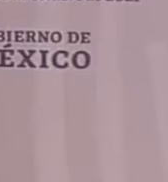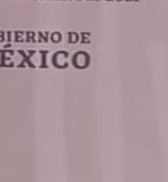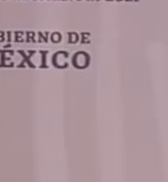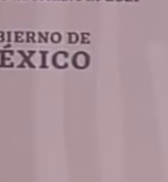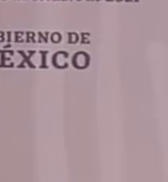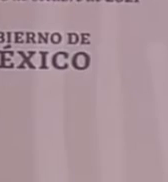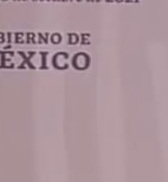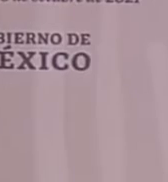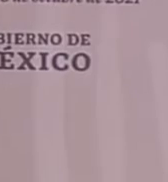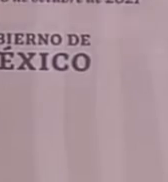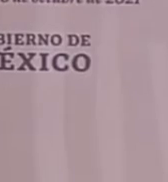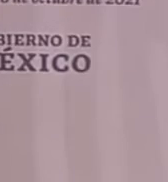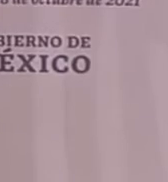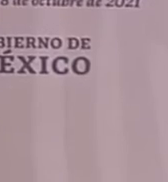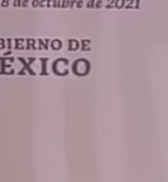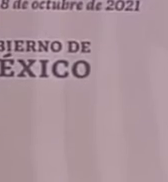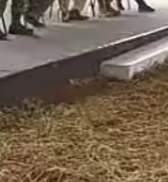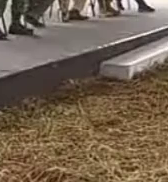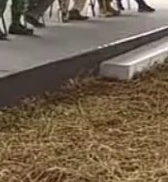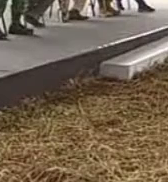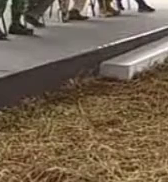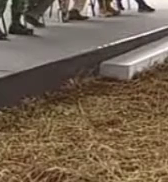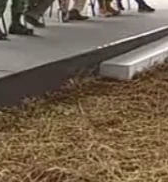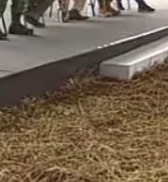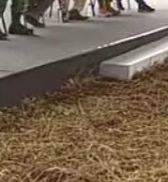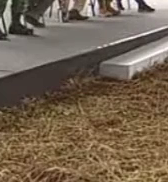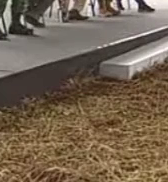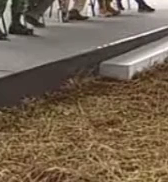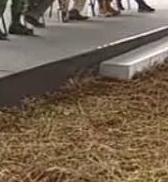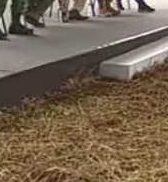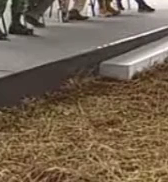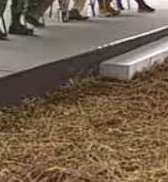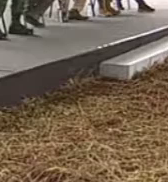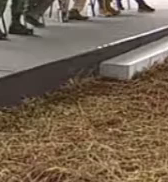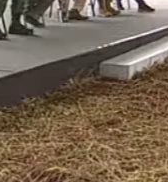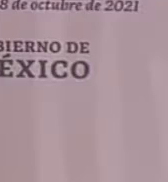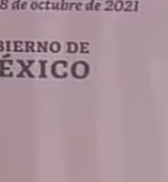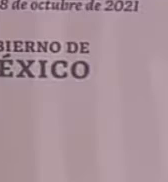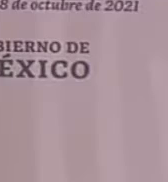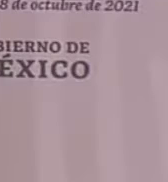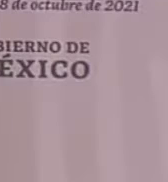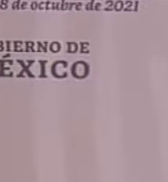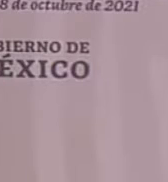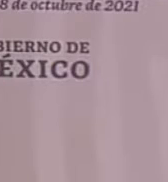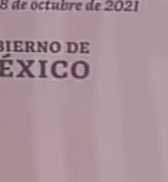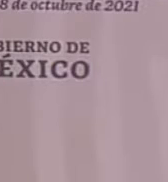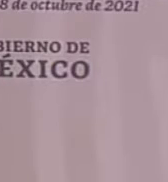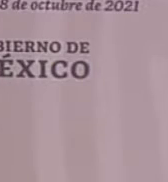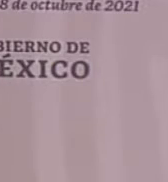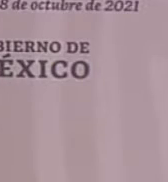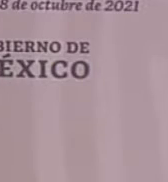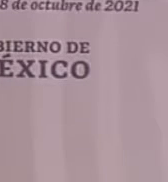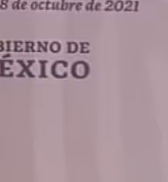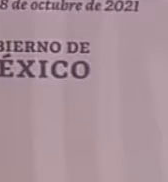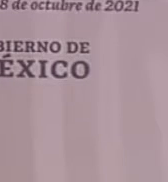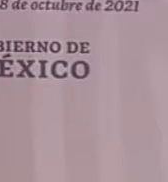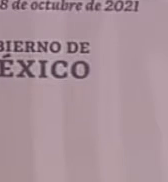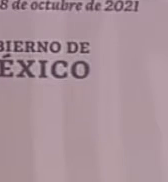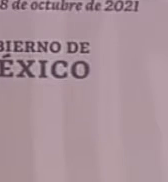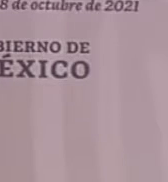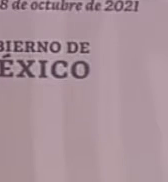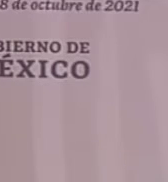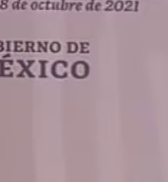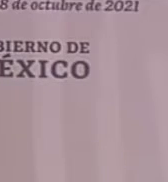al presidente del hombre solador por haber organizado esta presentación al